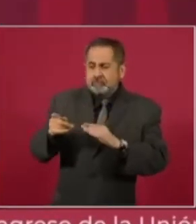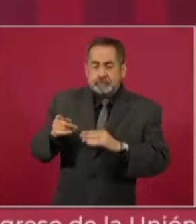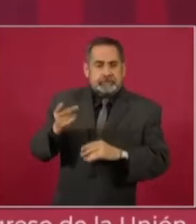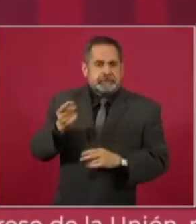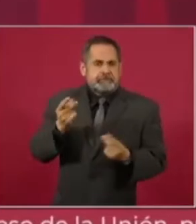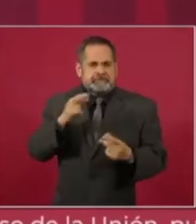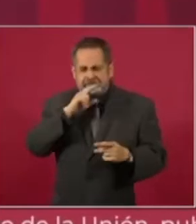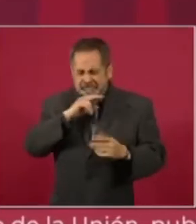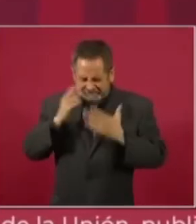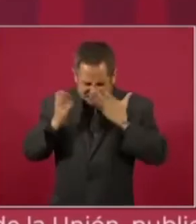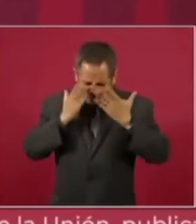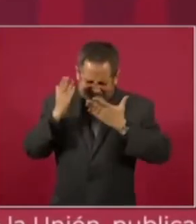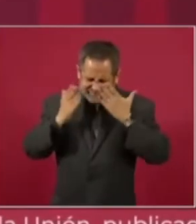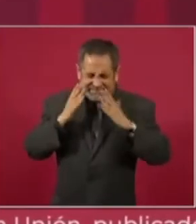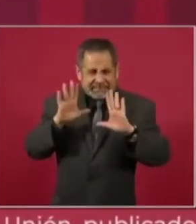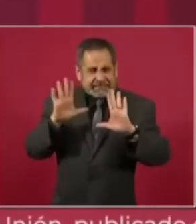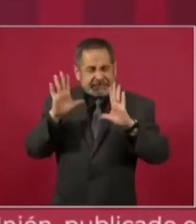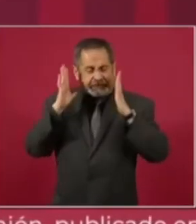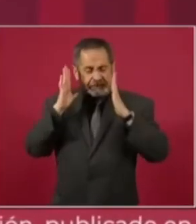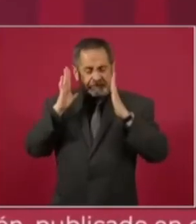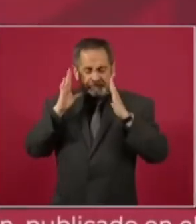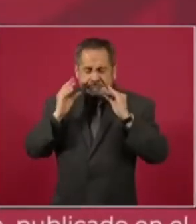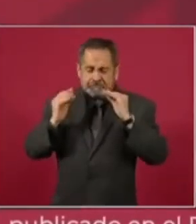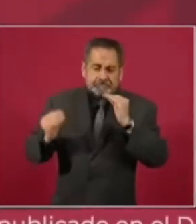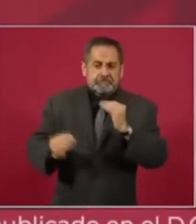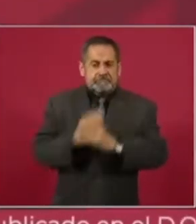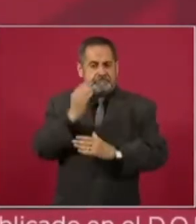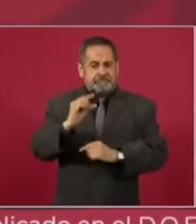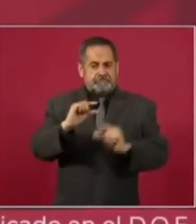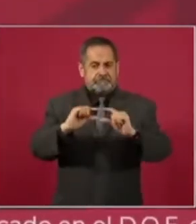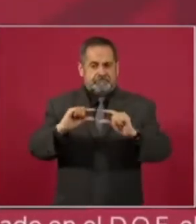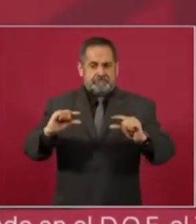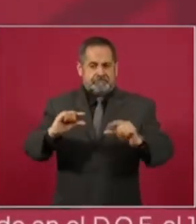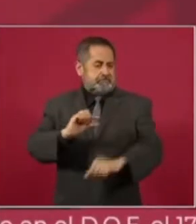tiempo elaboraron una vacuna.